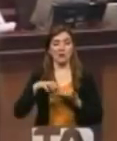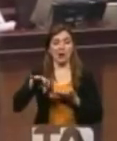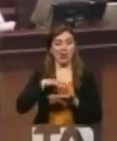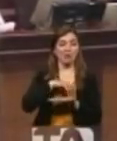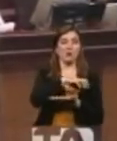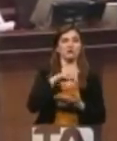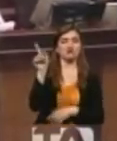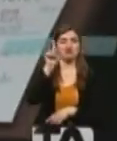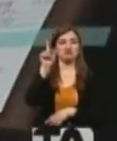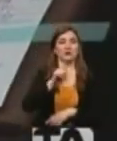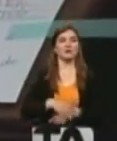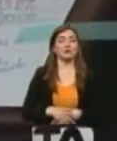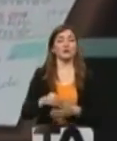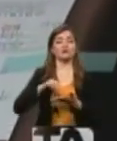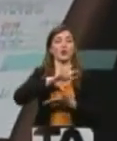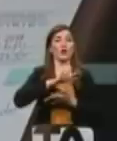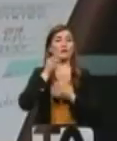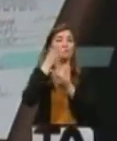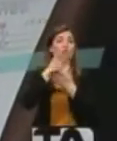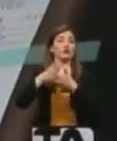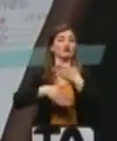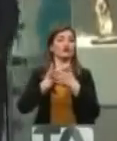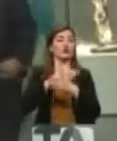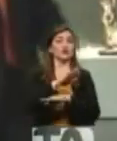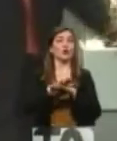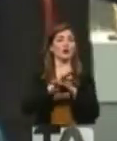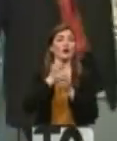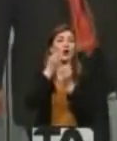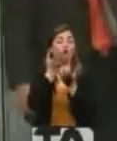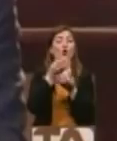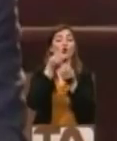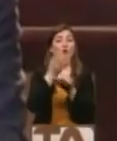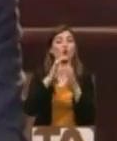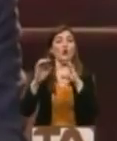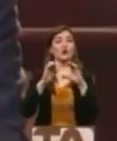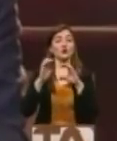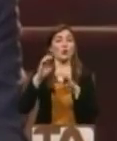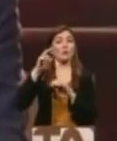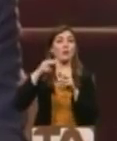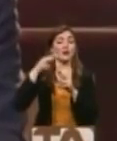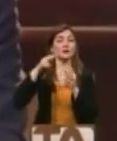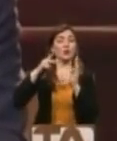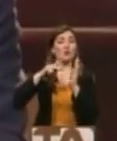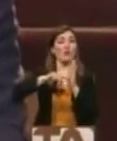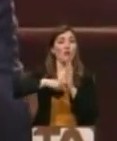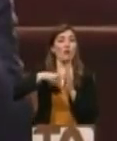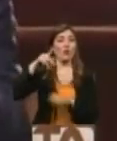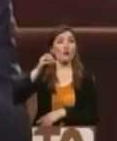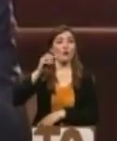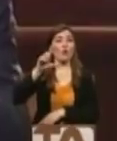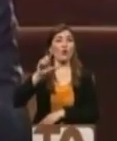desde su curul de asambleísta informará todo respecto a la conversación que mantuvo con Carlos Polit. Informaré detalle a